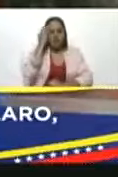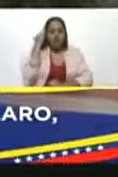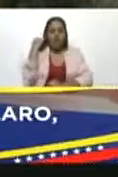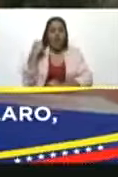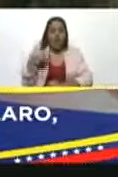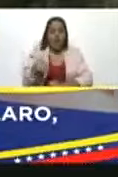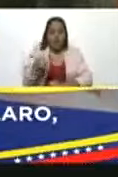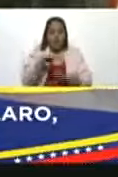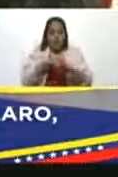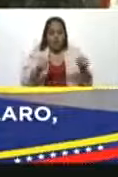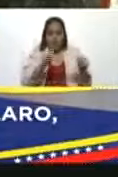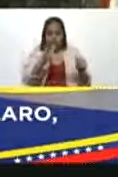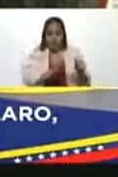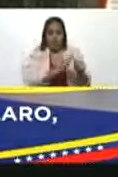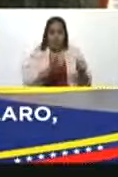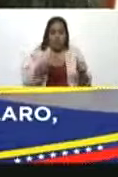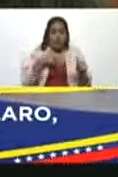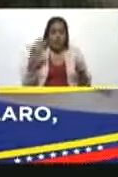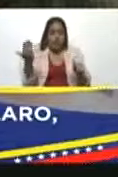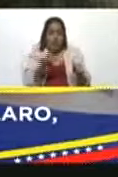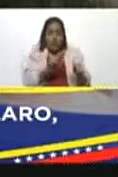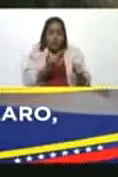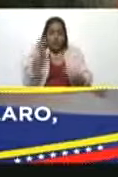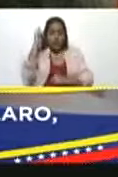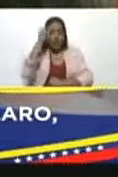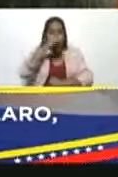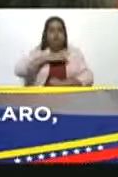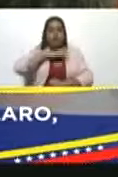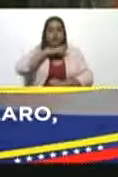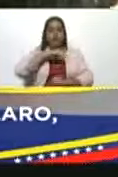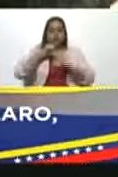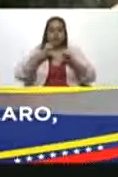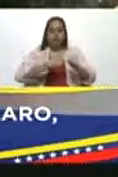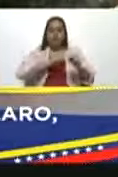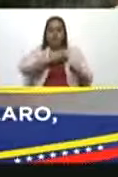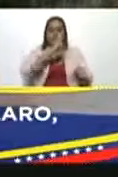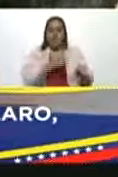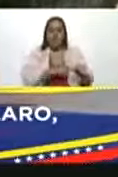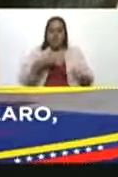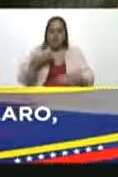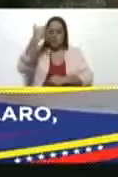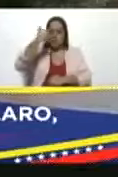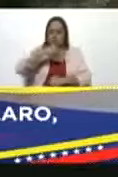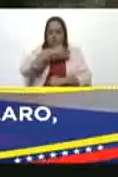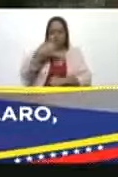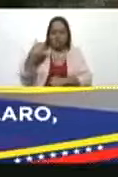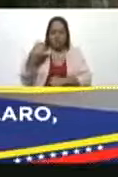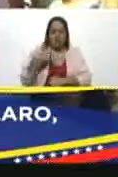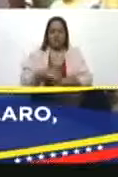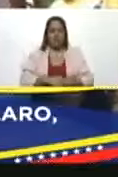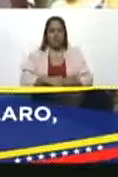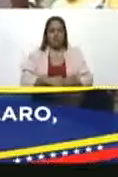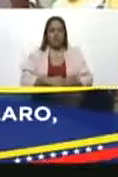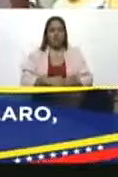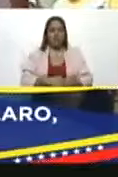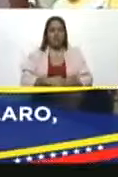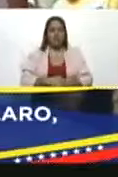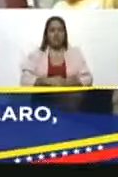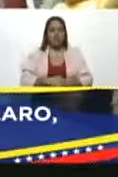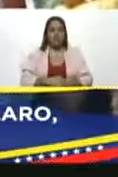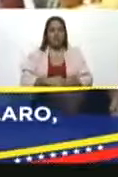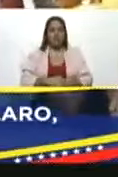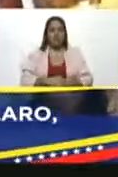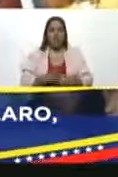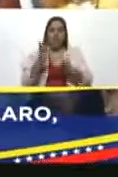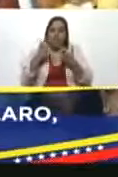sagrada. Yo vengo a Yaracuy y me recargo de energía. Y me voy de aquí bendecido y santificado, Yaritza. Cuéntame,